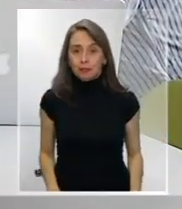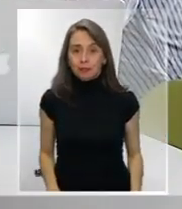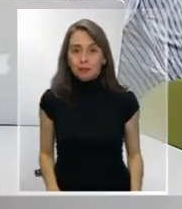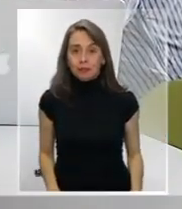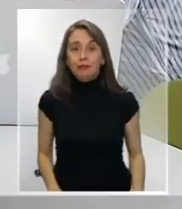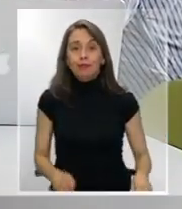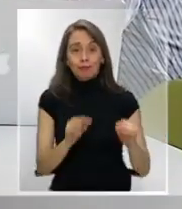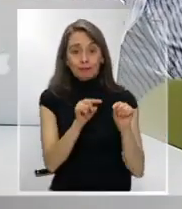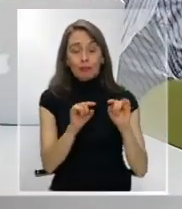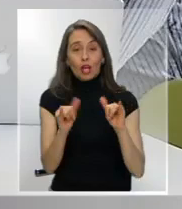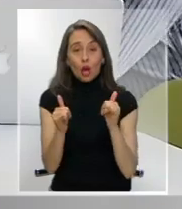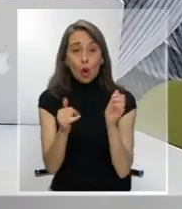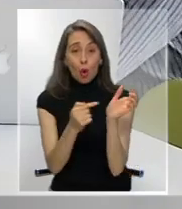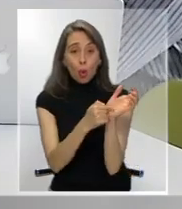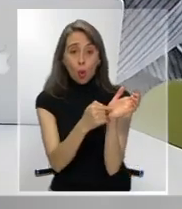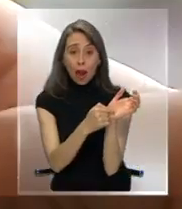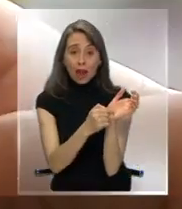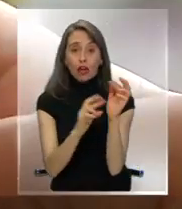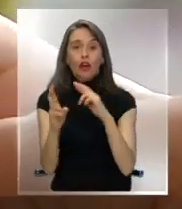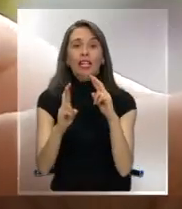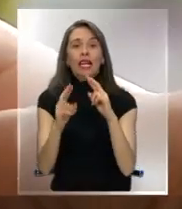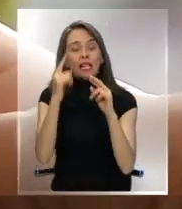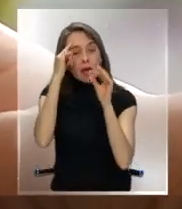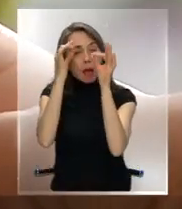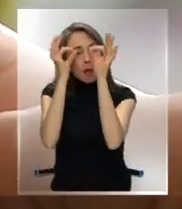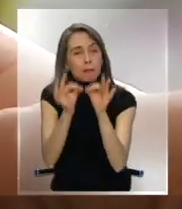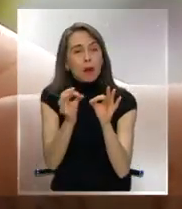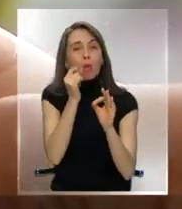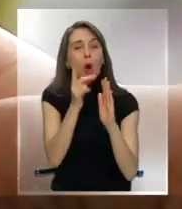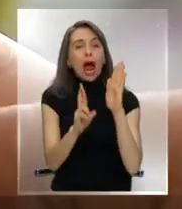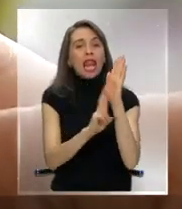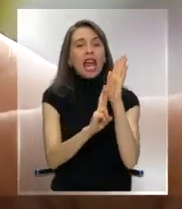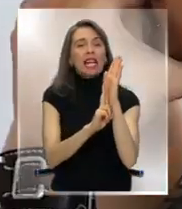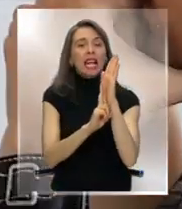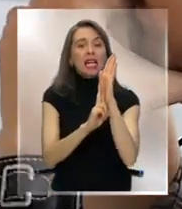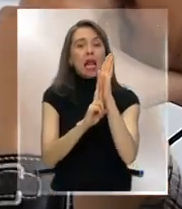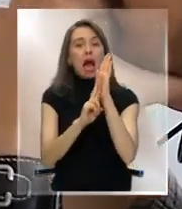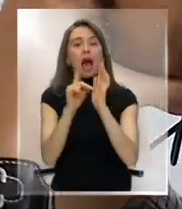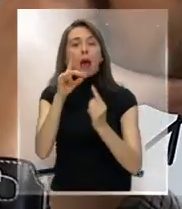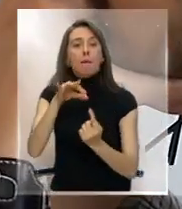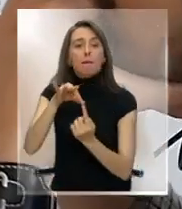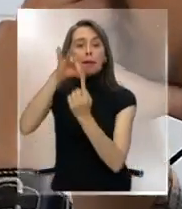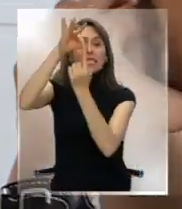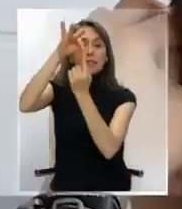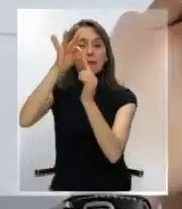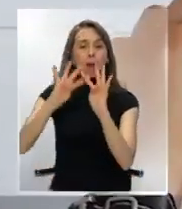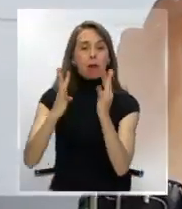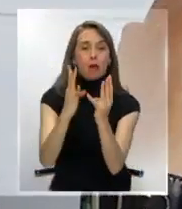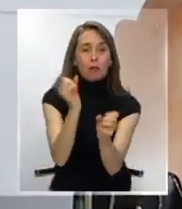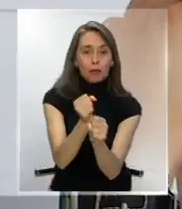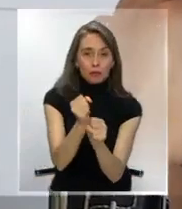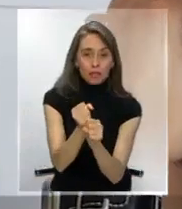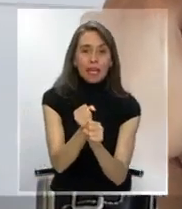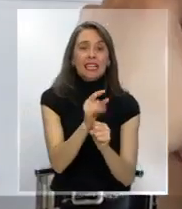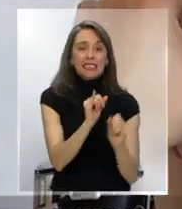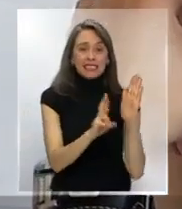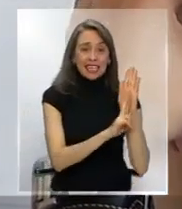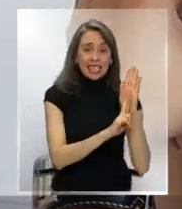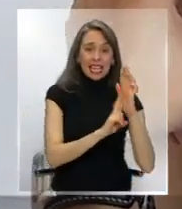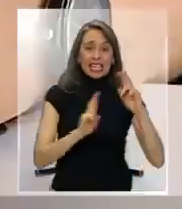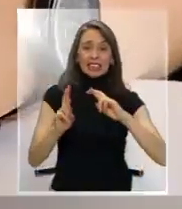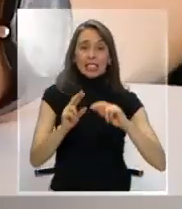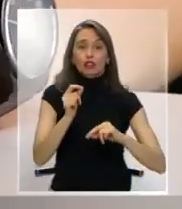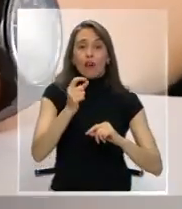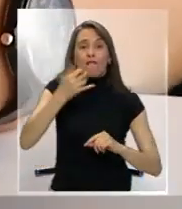En este caso, el juego tiene que ver con definir una regla de oro para este equipo de trabajo. Si esta tiene relación con los